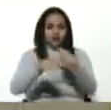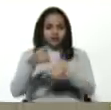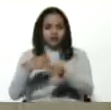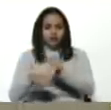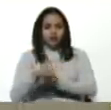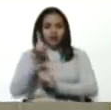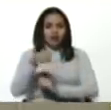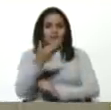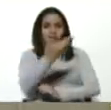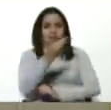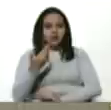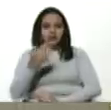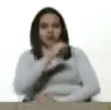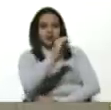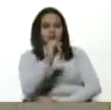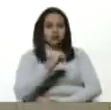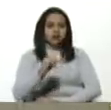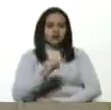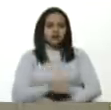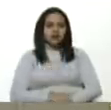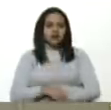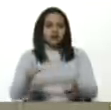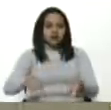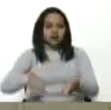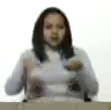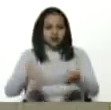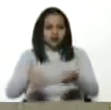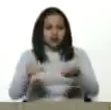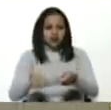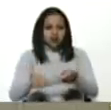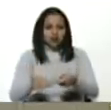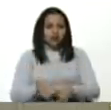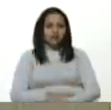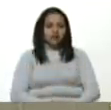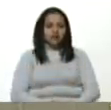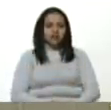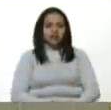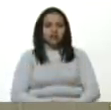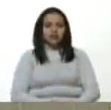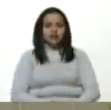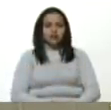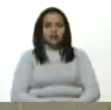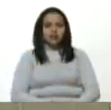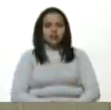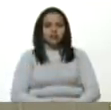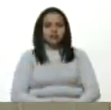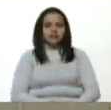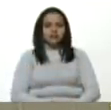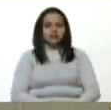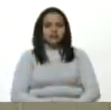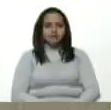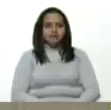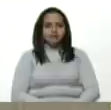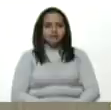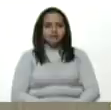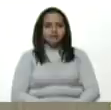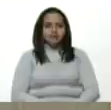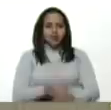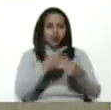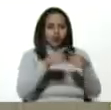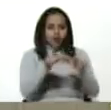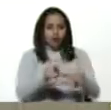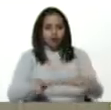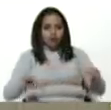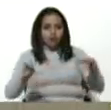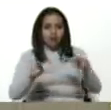estado Zulia, específicamente del mercado de Las Pulgas. Luego estamos en el oriente del país, en el